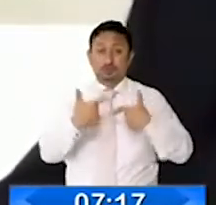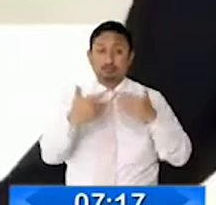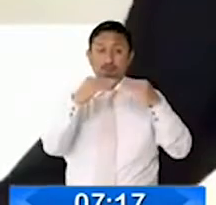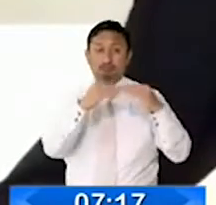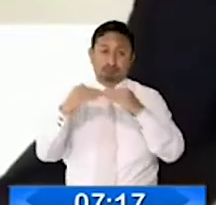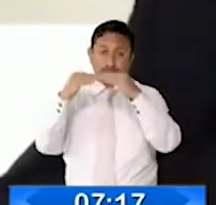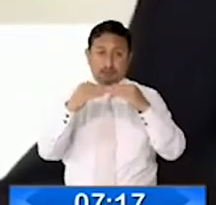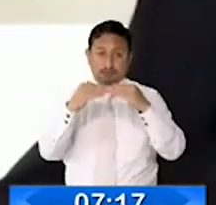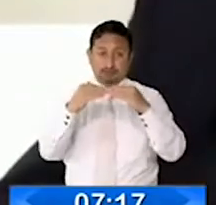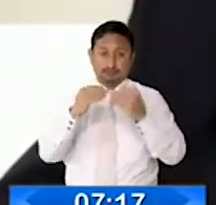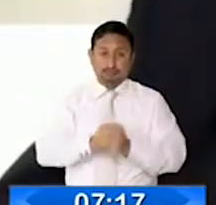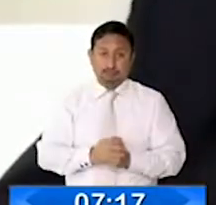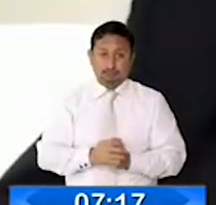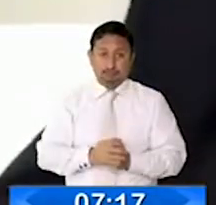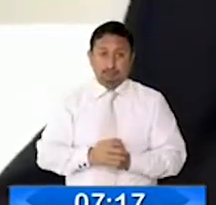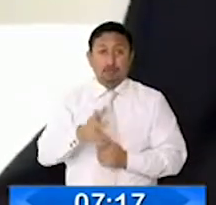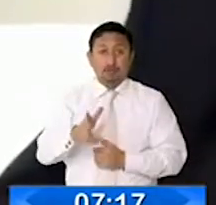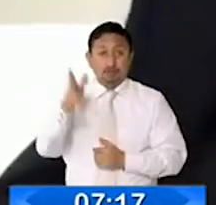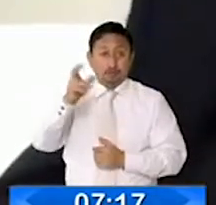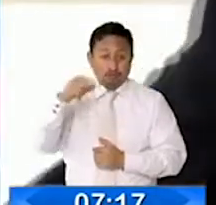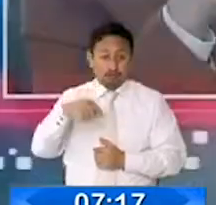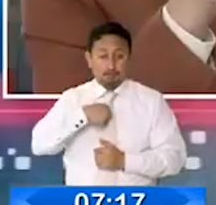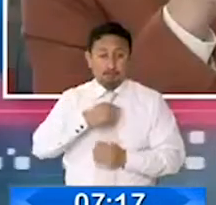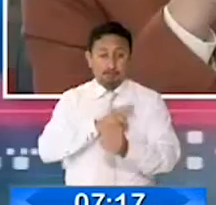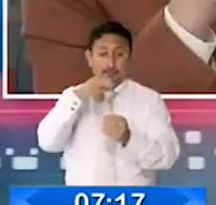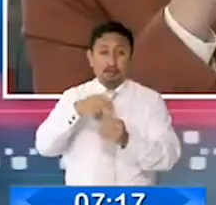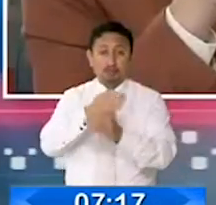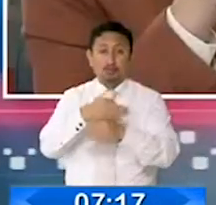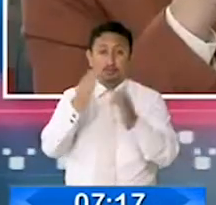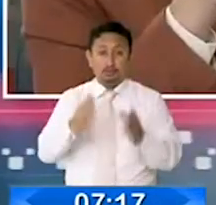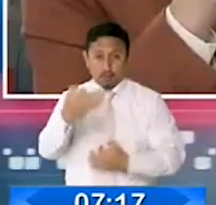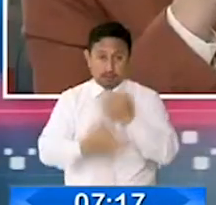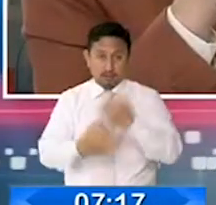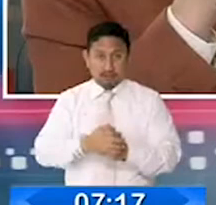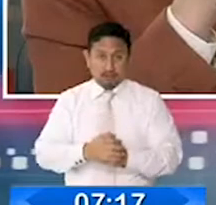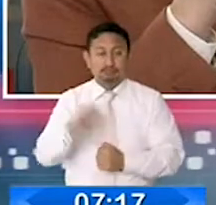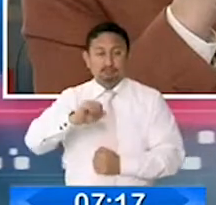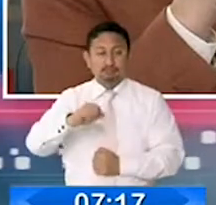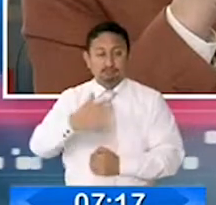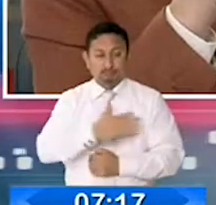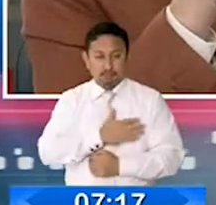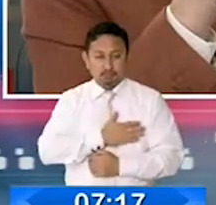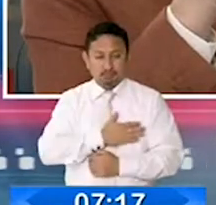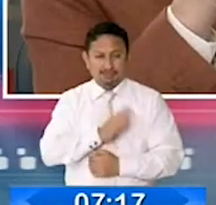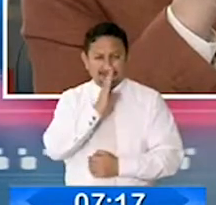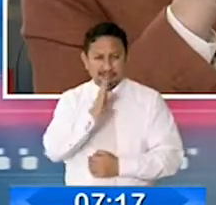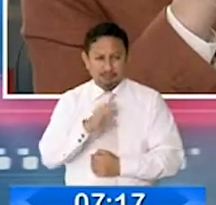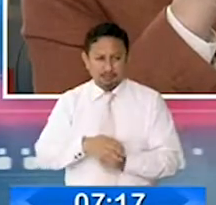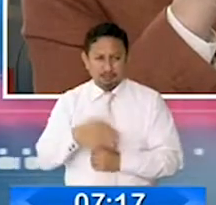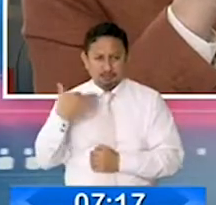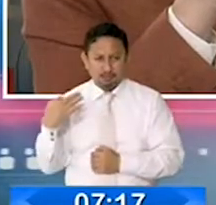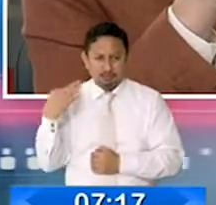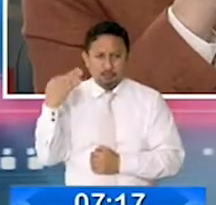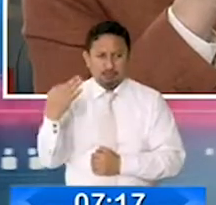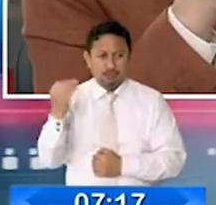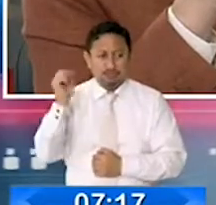democrático. Entonces, en ese sentido, yo creo que quienes somos parte de la función judicial, ciertamente debemos estar muy dispuestos